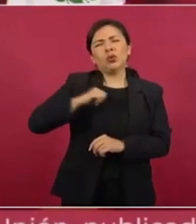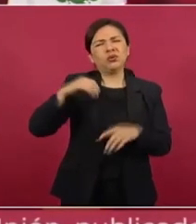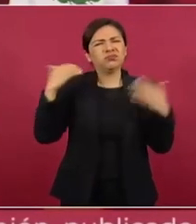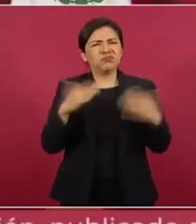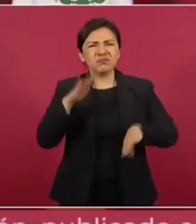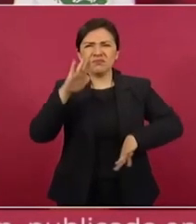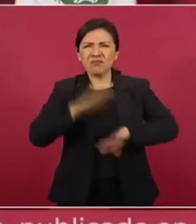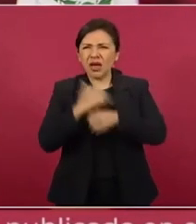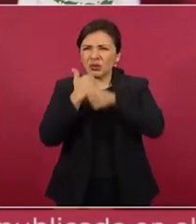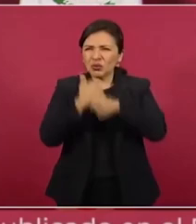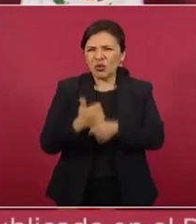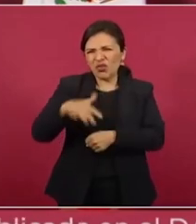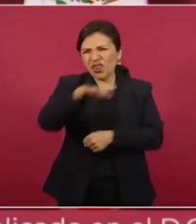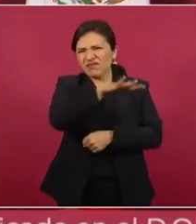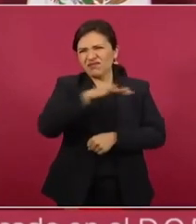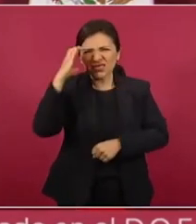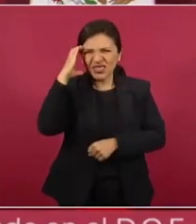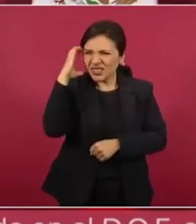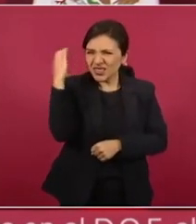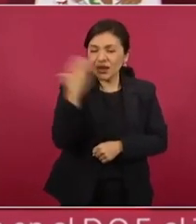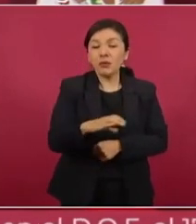infierno se